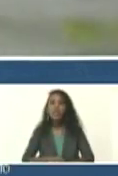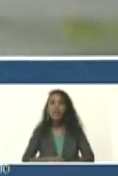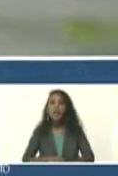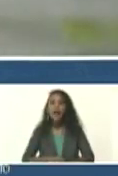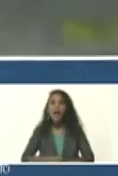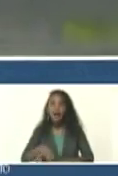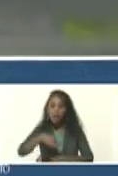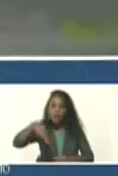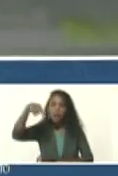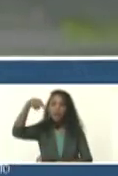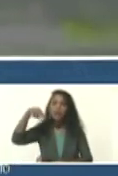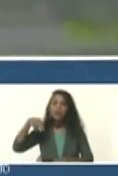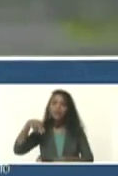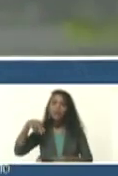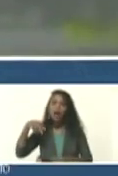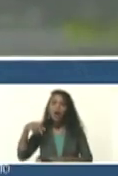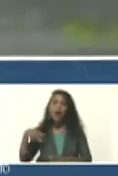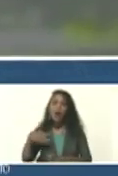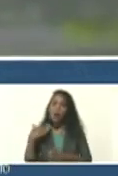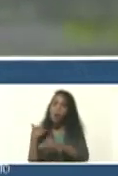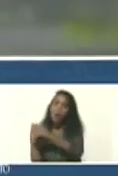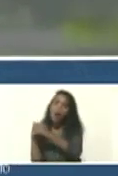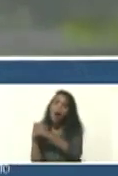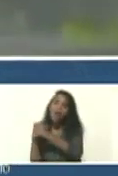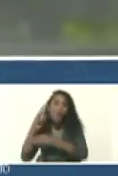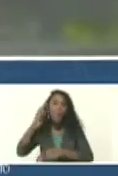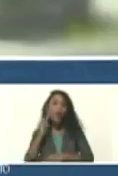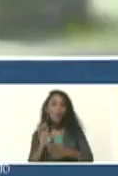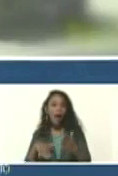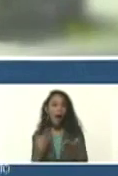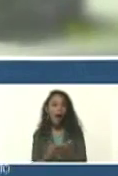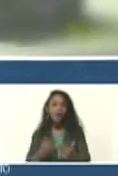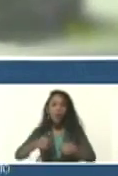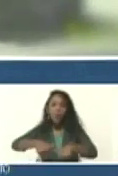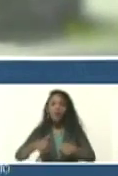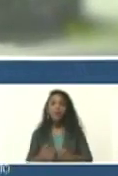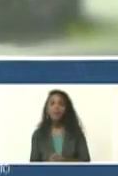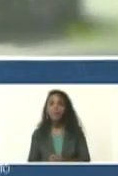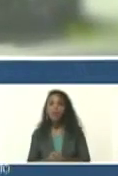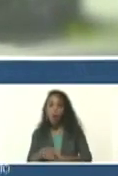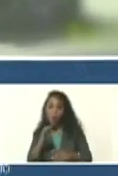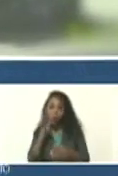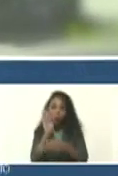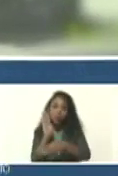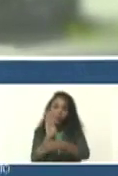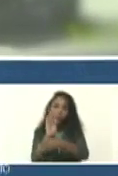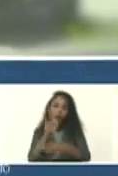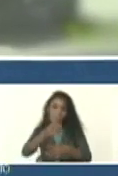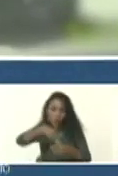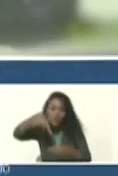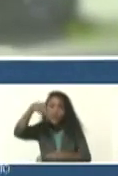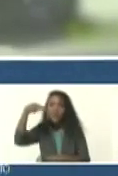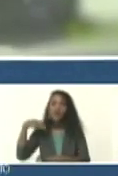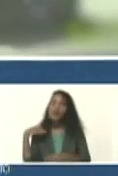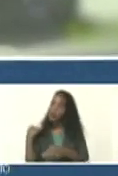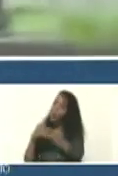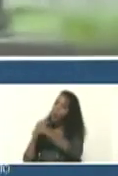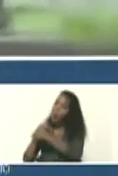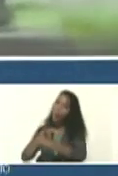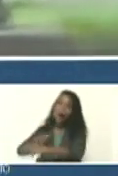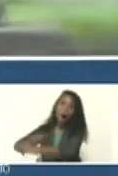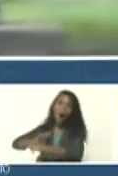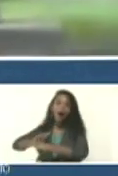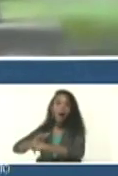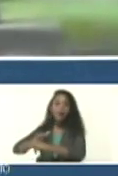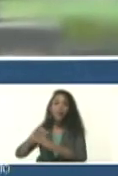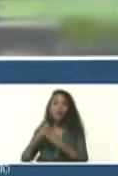espíritu común, desde Bolívar hasta nuestros días. Cultivar el espíritu común de toda América Latina y